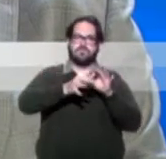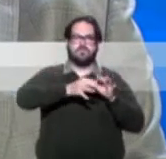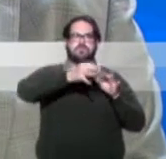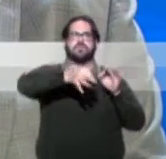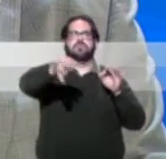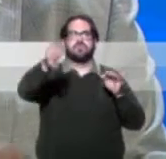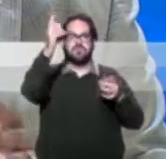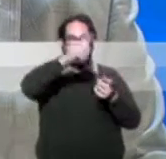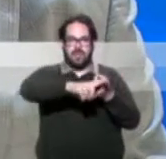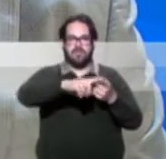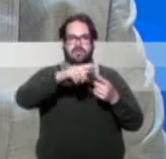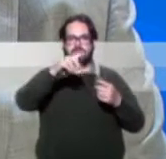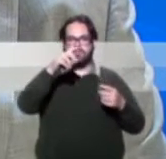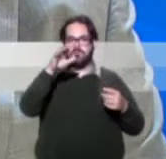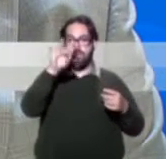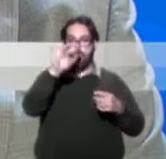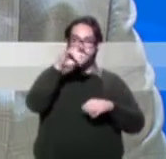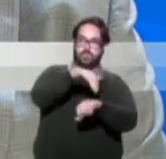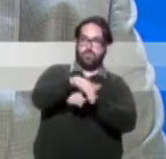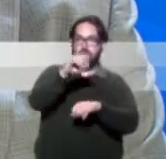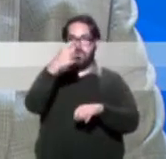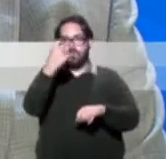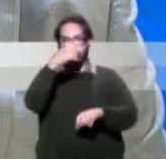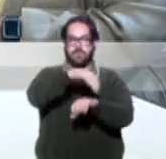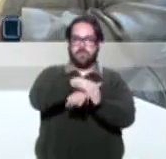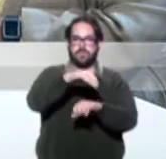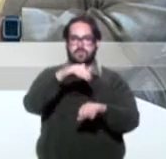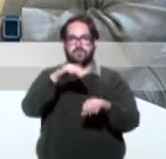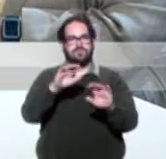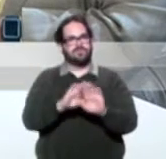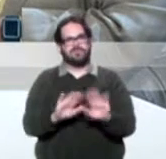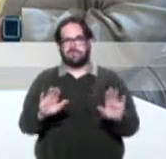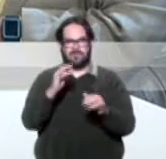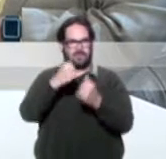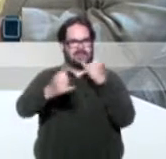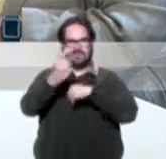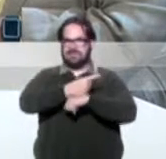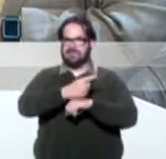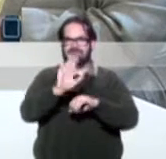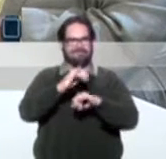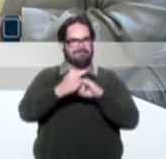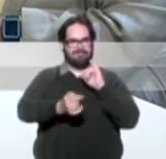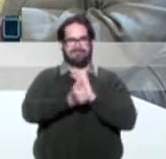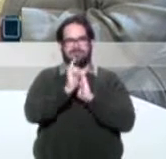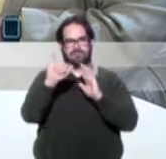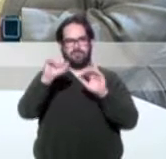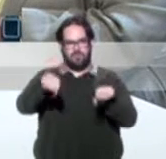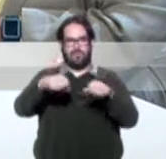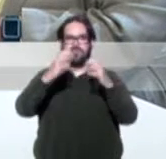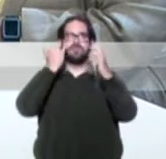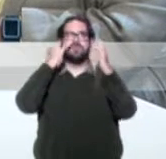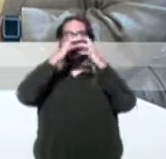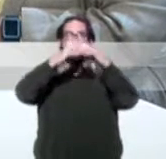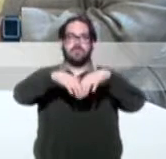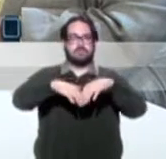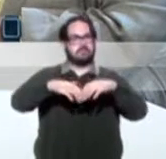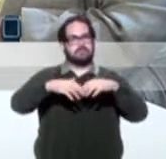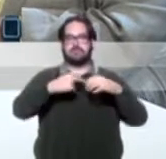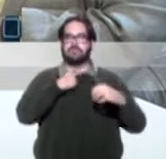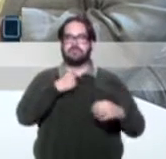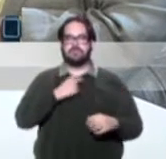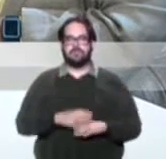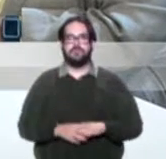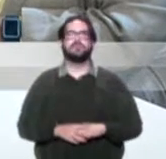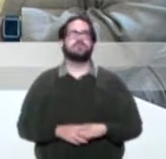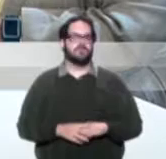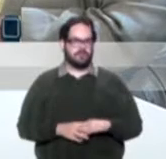porque si el sistema se cae, pues va a ser un corre y corre ese día. El aspecto de rendir, si ya uno ha recibido los documentos pertinentes, uno puede